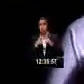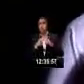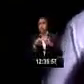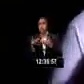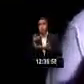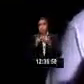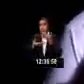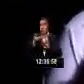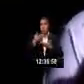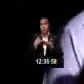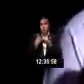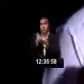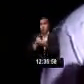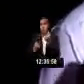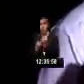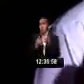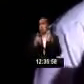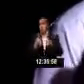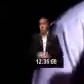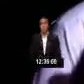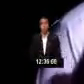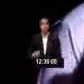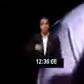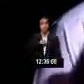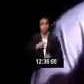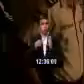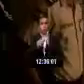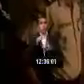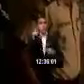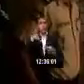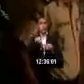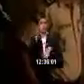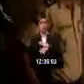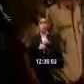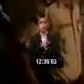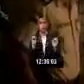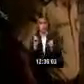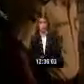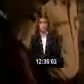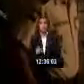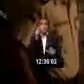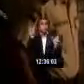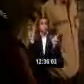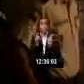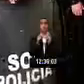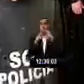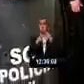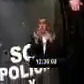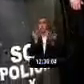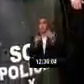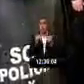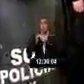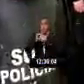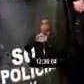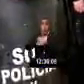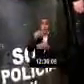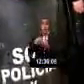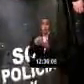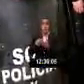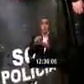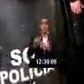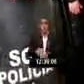vamos a aportar con la investigación y vamos a demostrar la inocencia del prefecto. En este caso, la fiscalía indaga el presunto delito de tráfico de influencias.